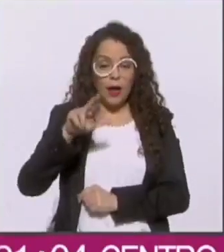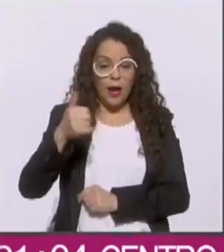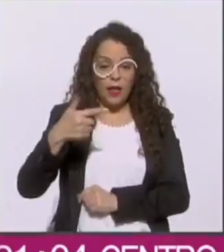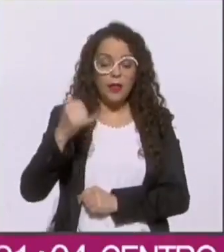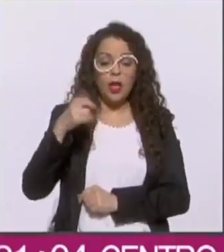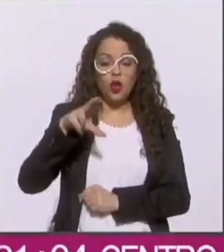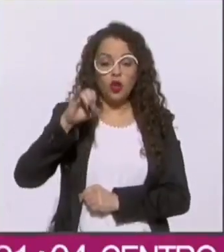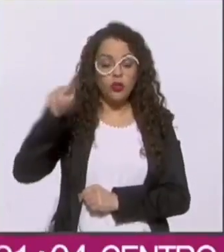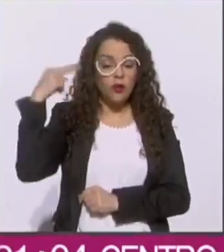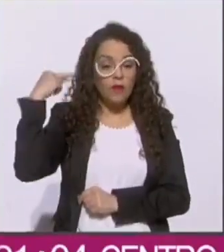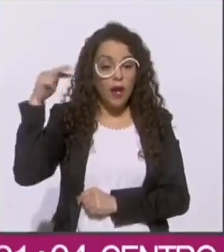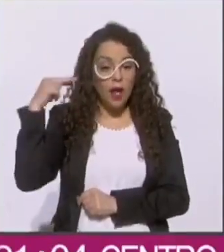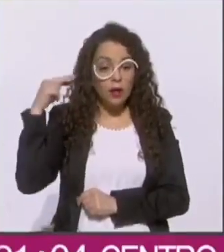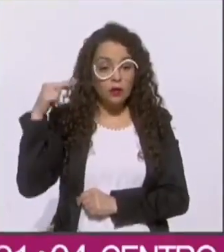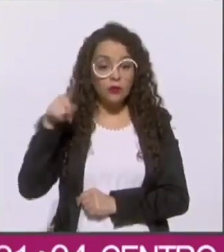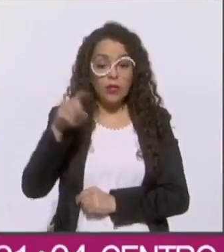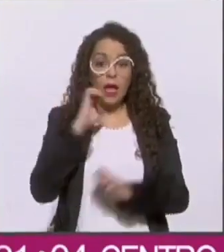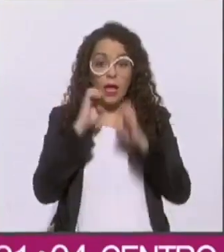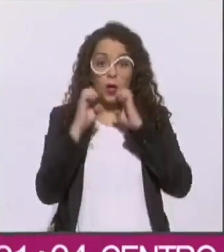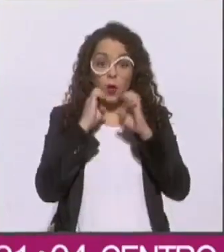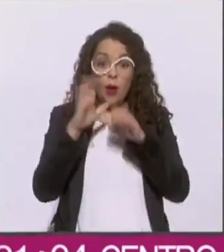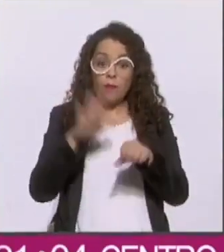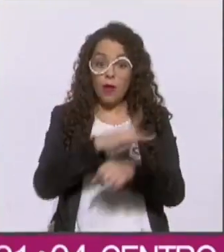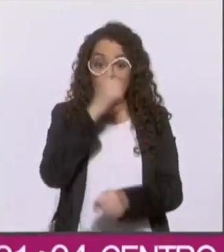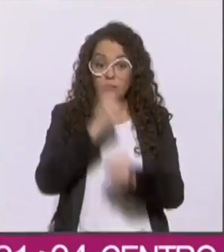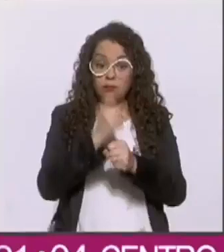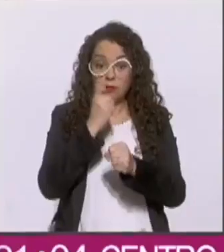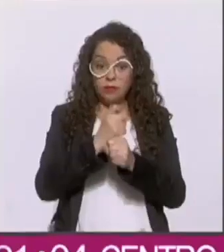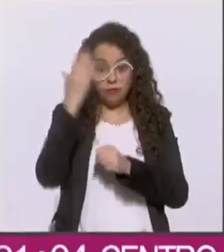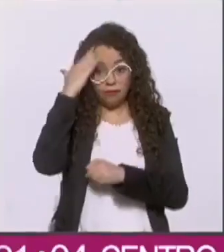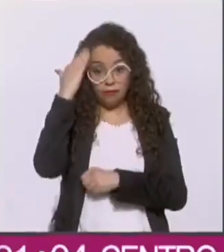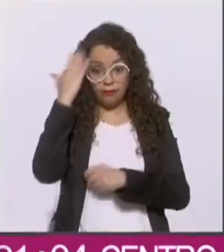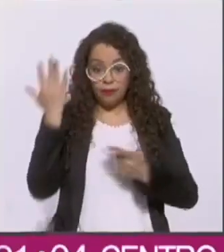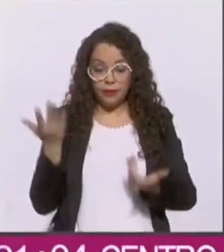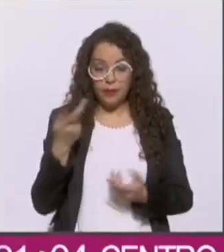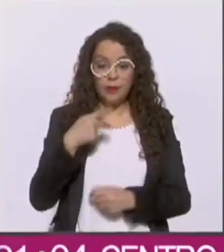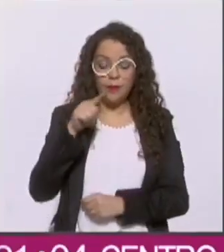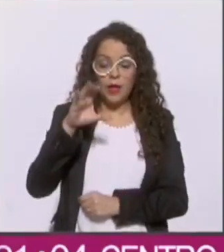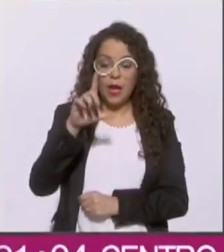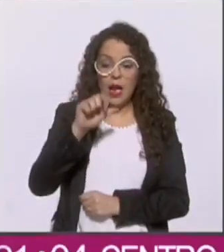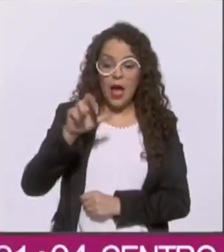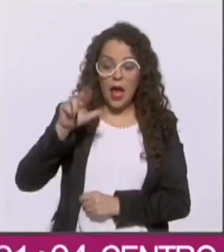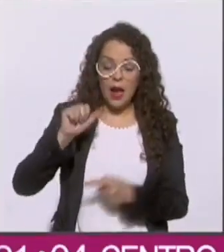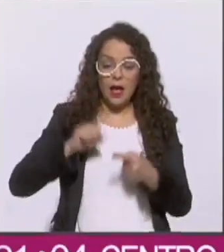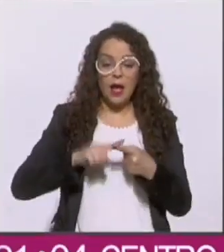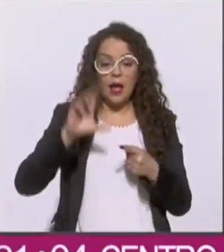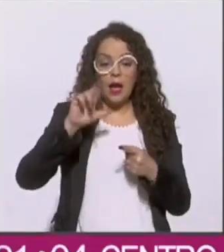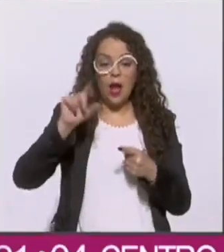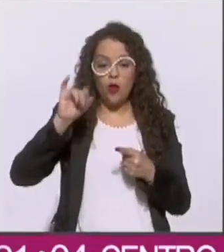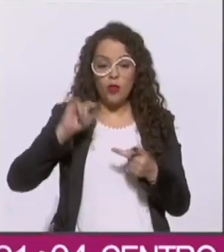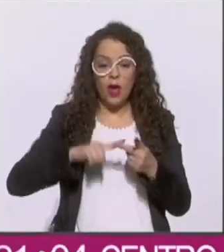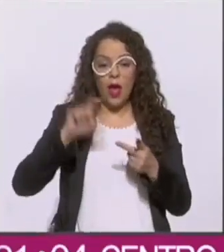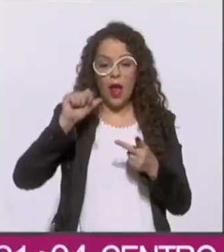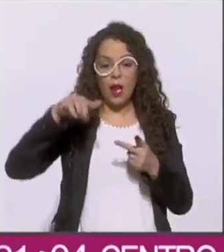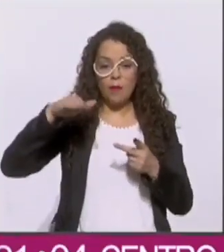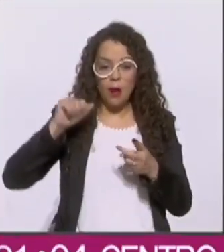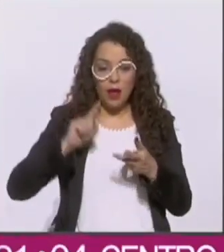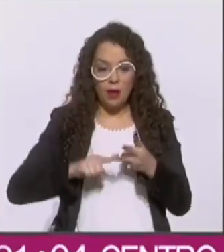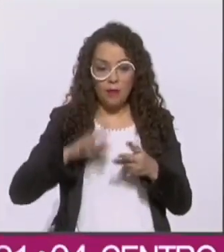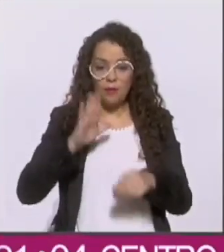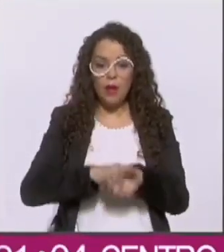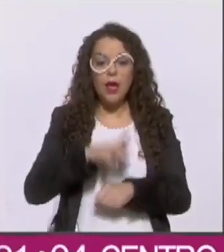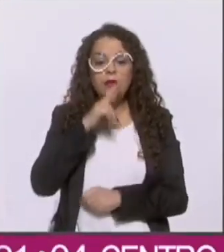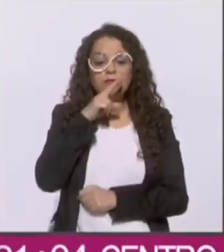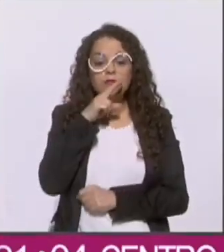Veracruz lideraron sus encuestas, en tanto que Clara Brugada, Claudia Delgadillo y Alma Alcaraz fueron los